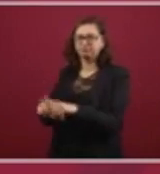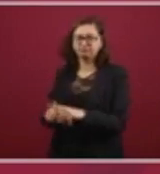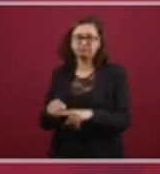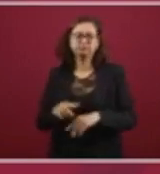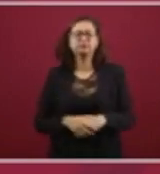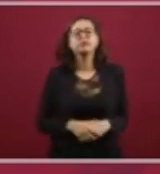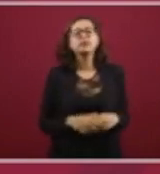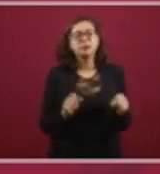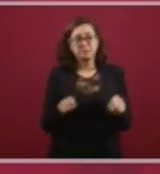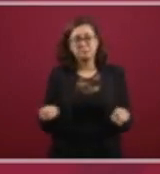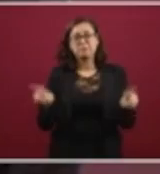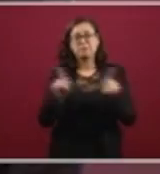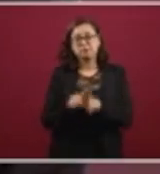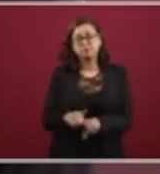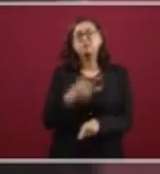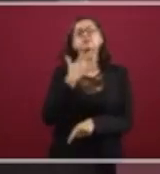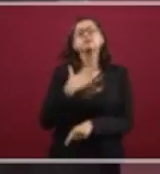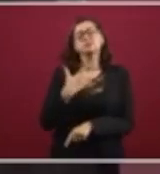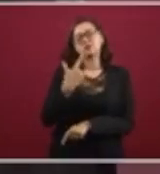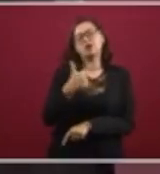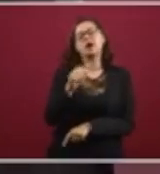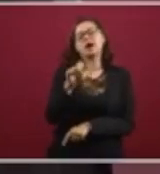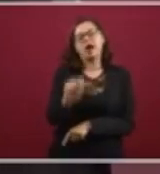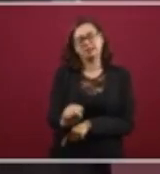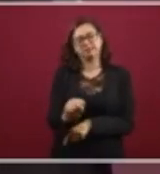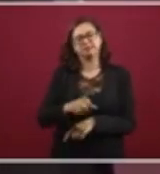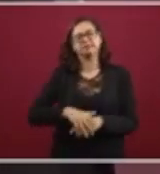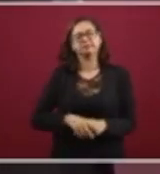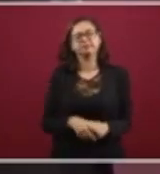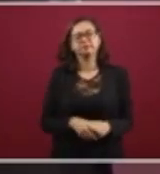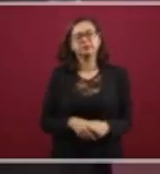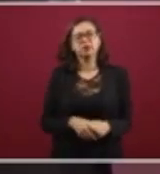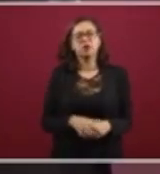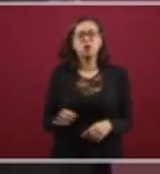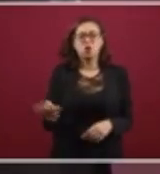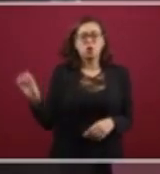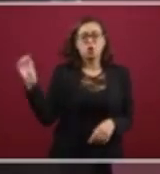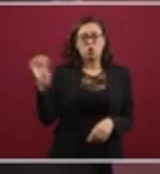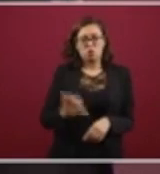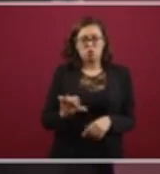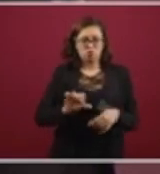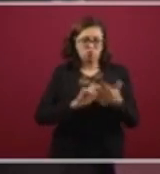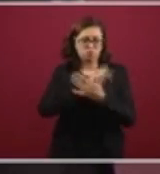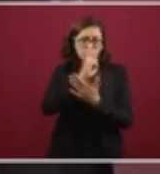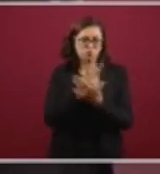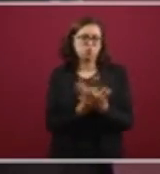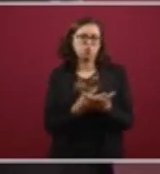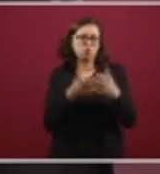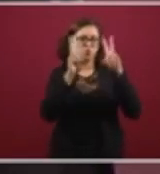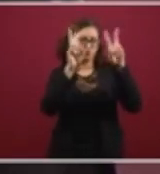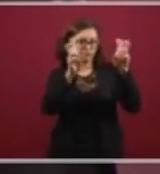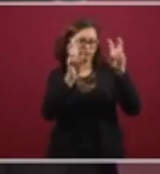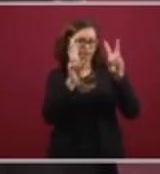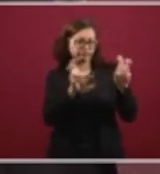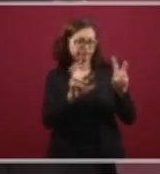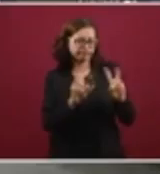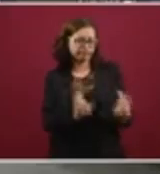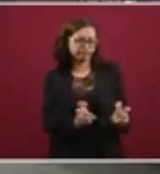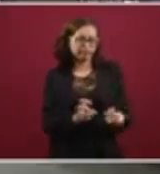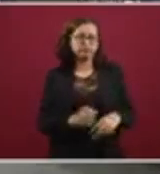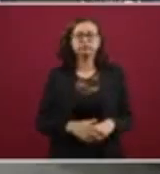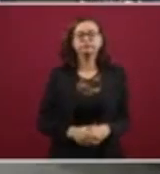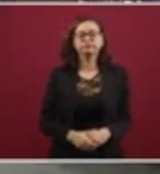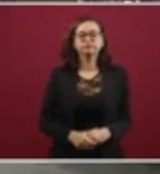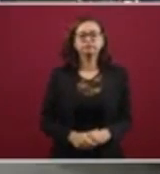gas. Ese es el programa que tenemos para el día de hoy.